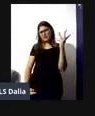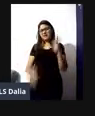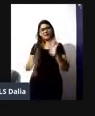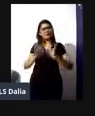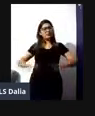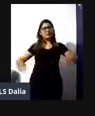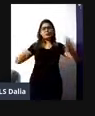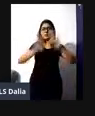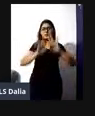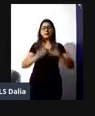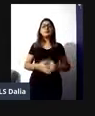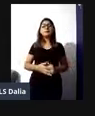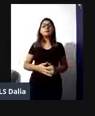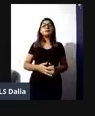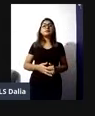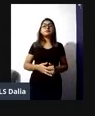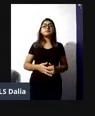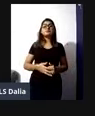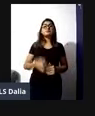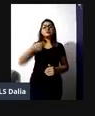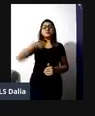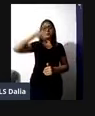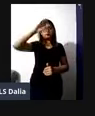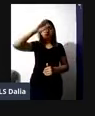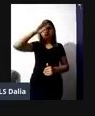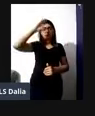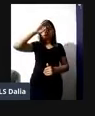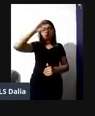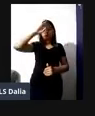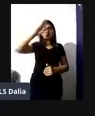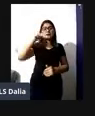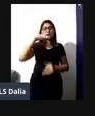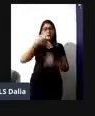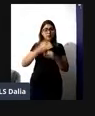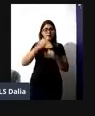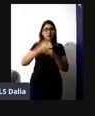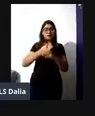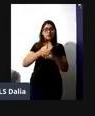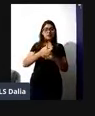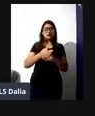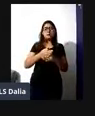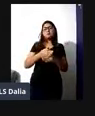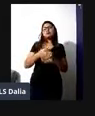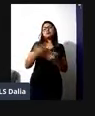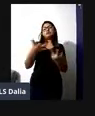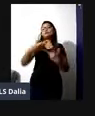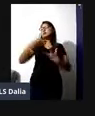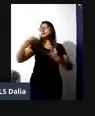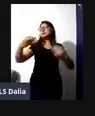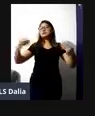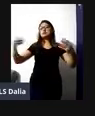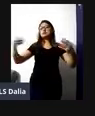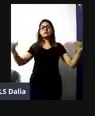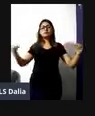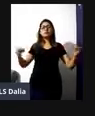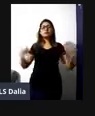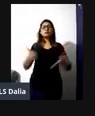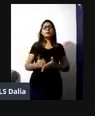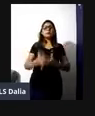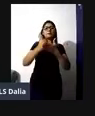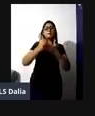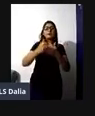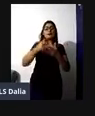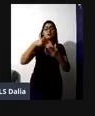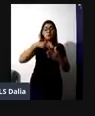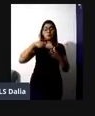importantes. Aquí yo creo que esta pandemia nos está permitiendo también aprender en